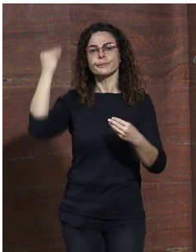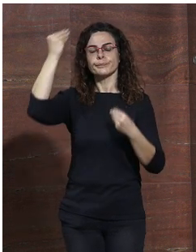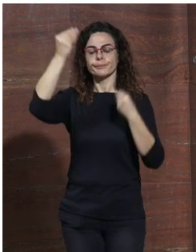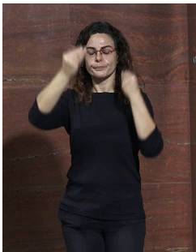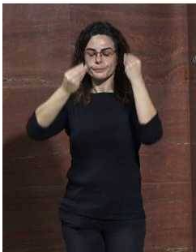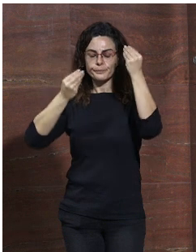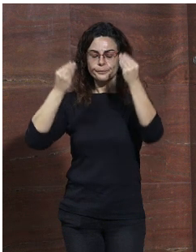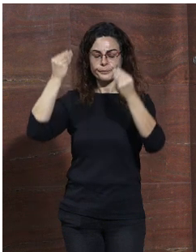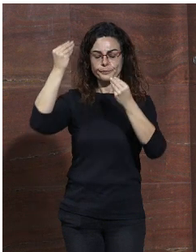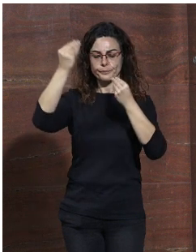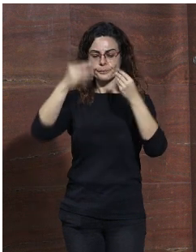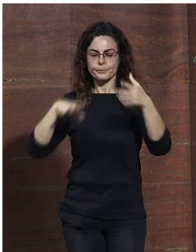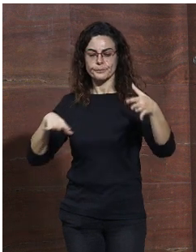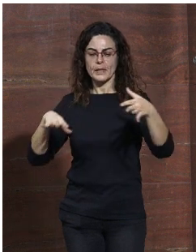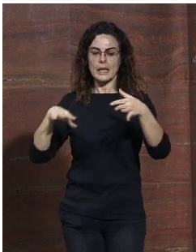esa intersección